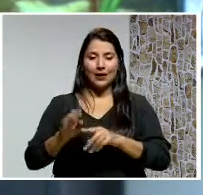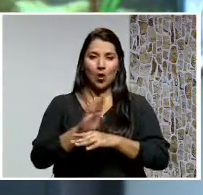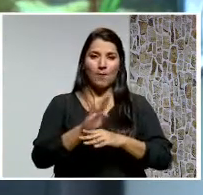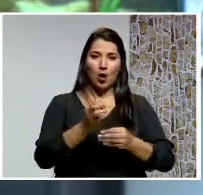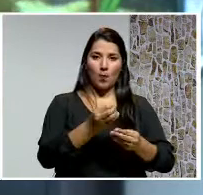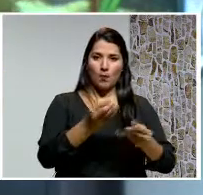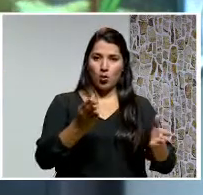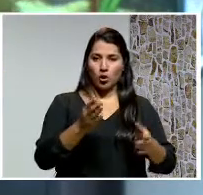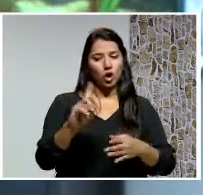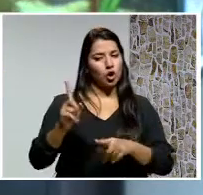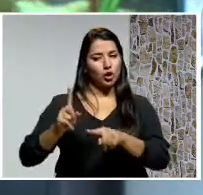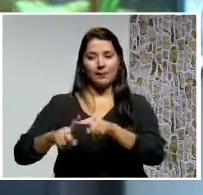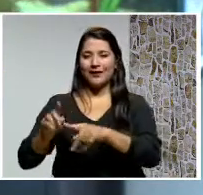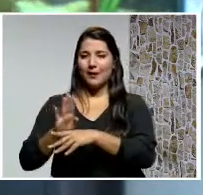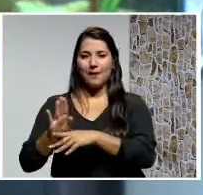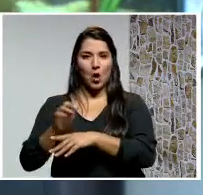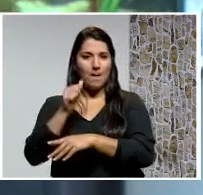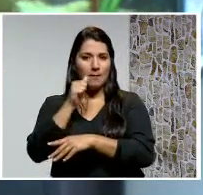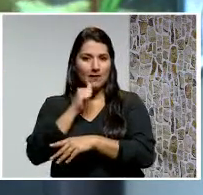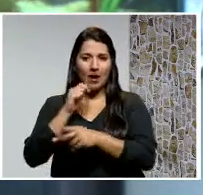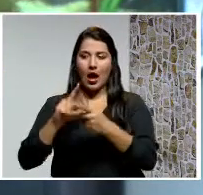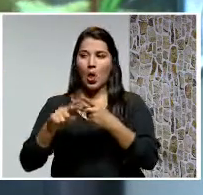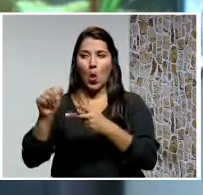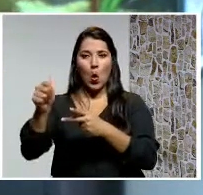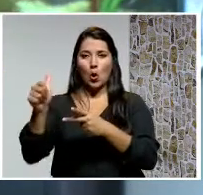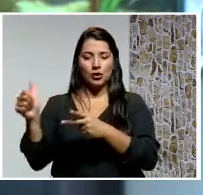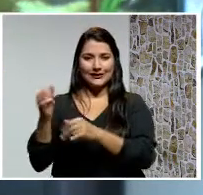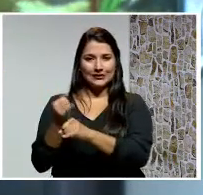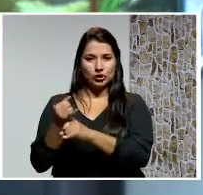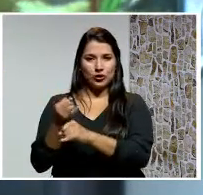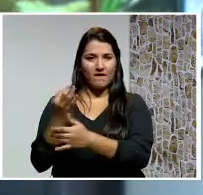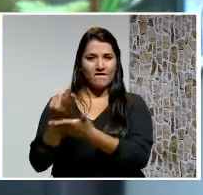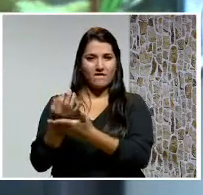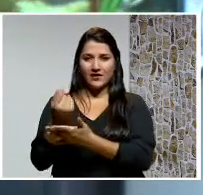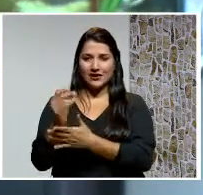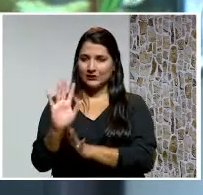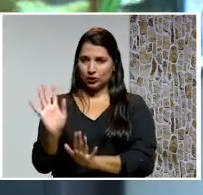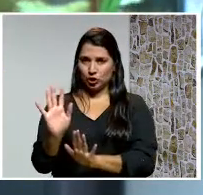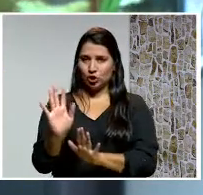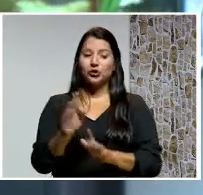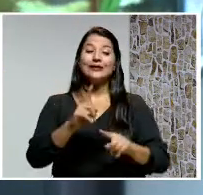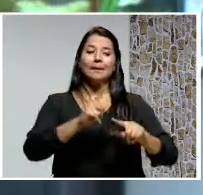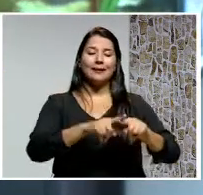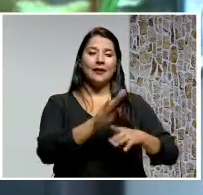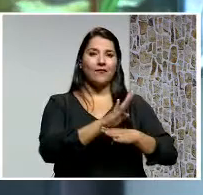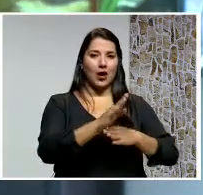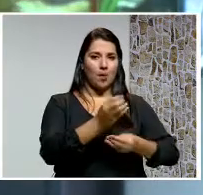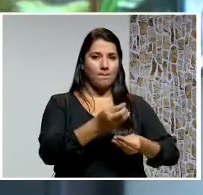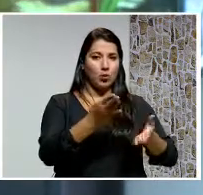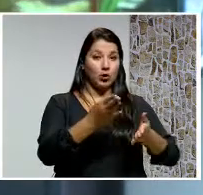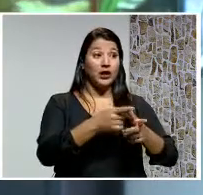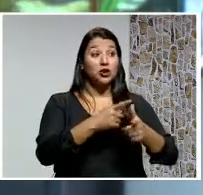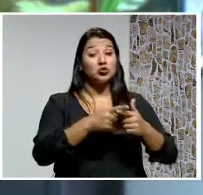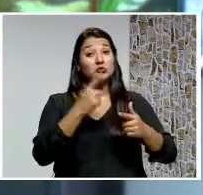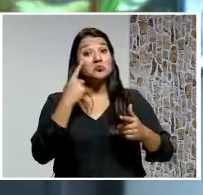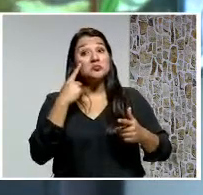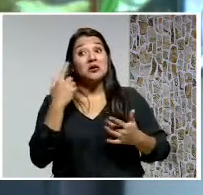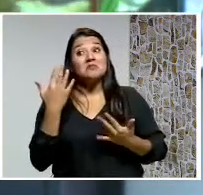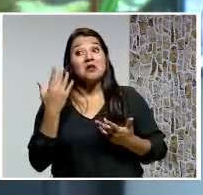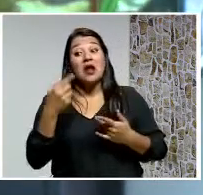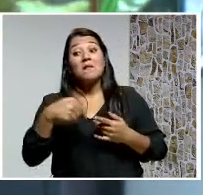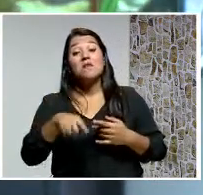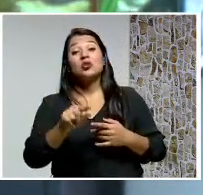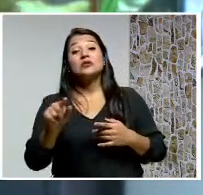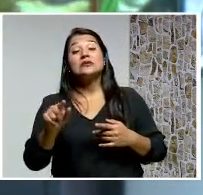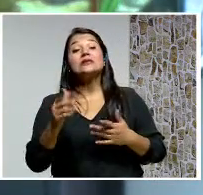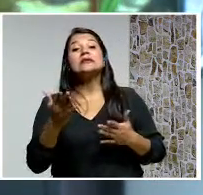bancos privados, ni cooperativas, ni demás entidades financieras. Entonces es positivo, ¿verdad? Pero vamos a esperar qué sucede con el resto de entidades